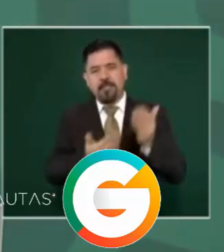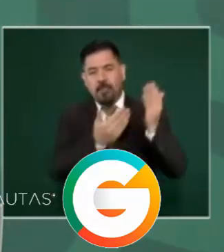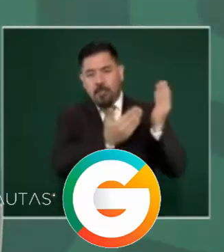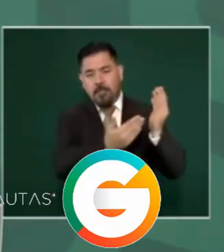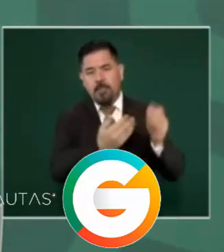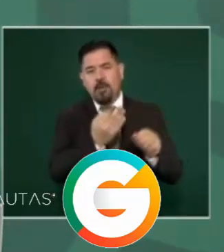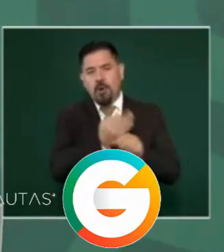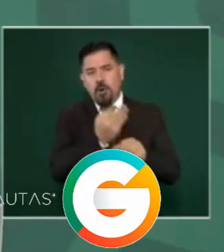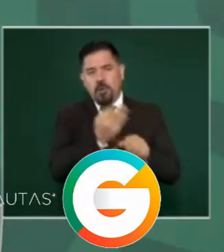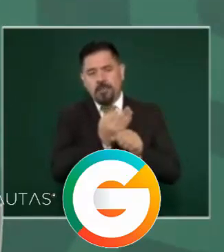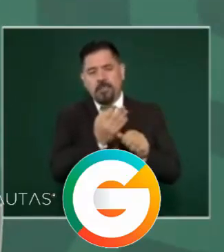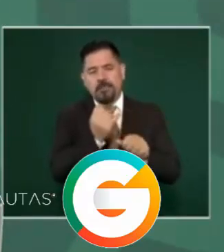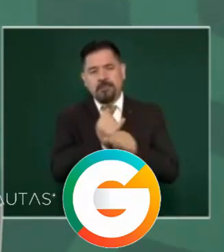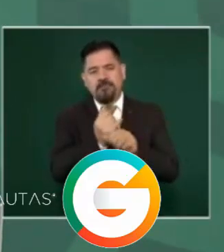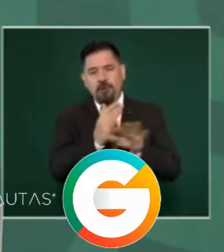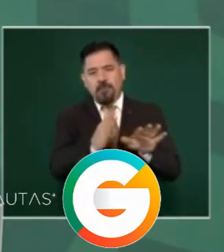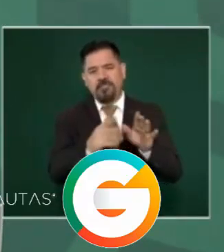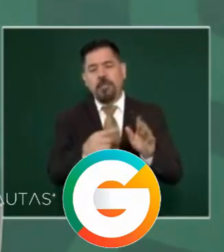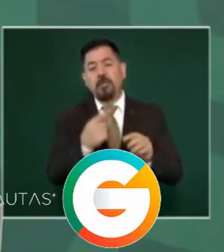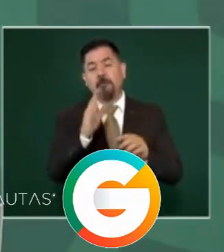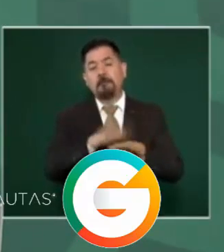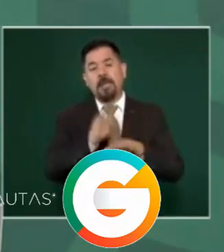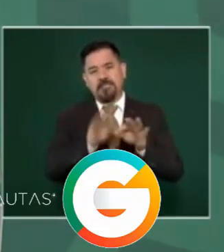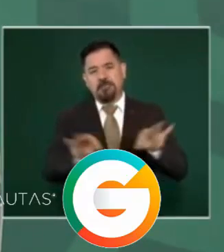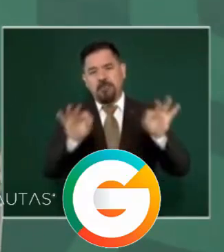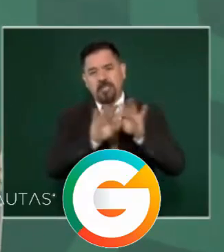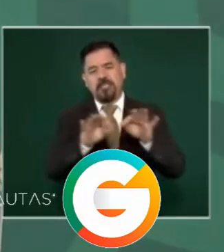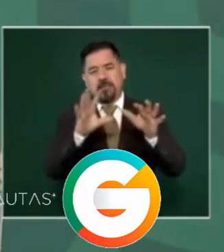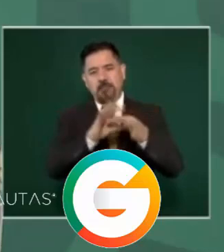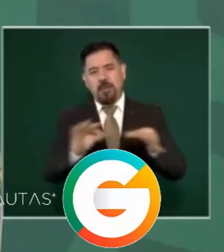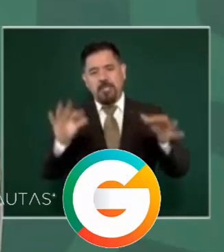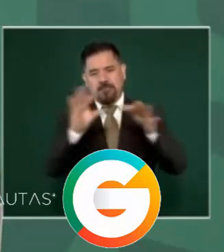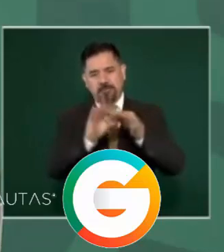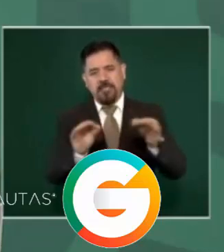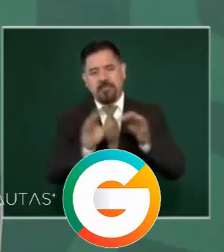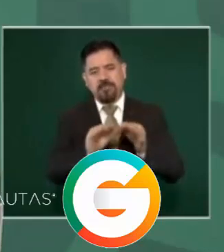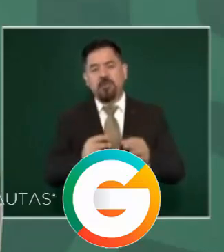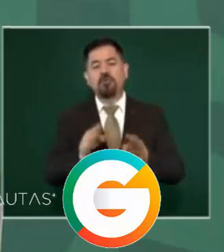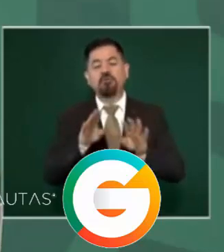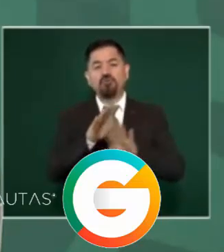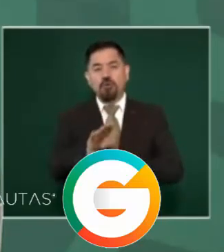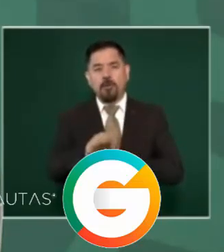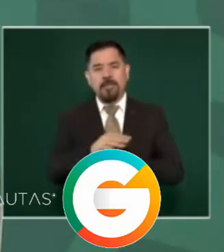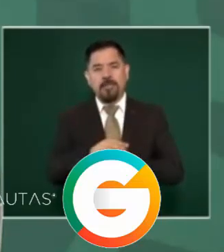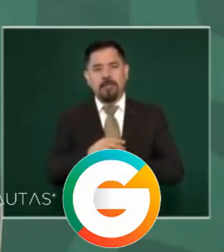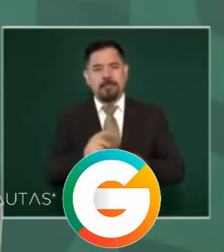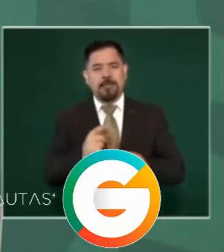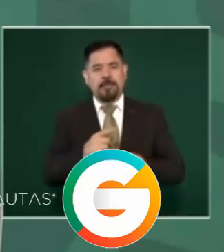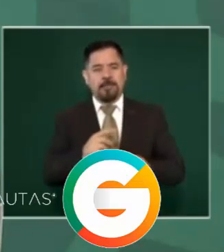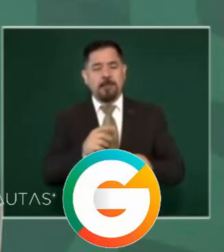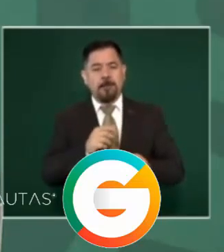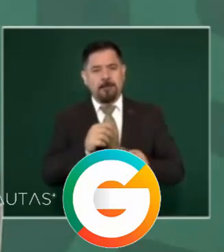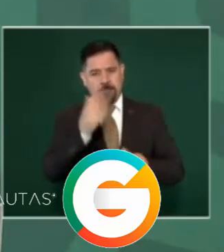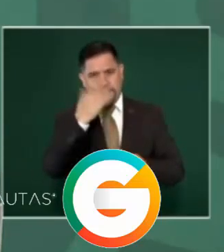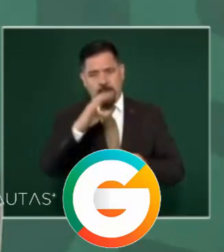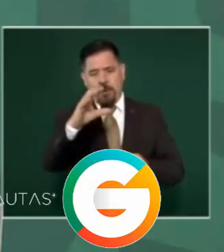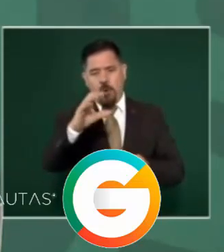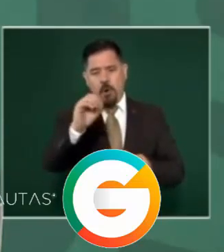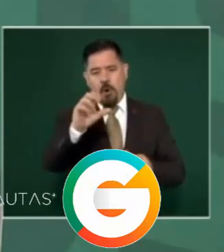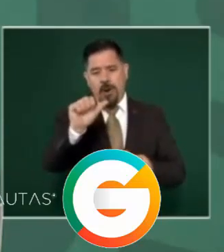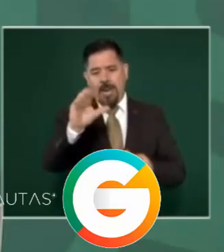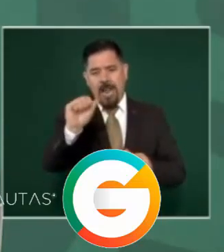estos resultados, mencionaré los más relevantes. En aseguramientos de cocaína en el